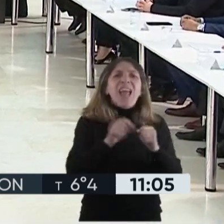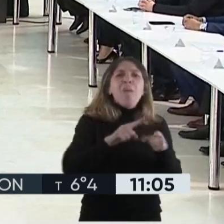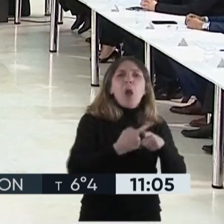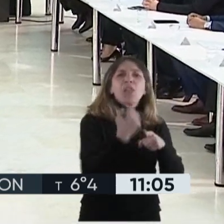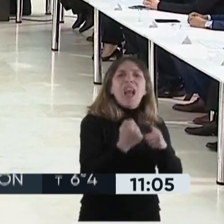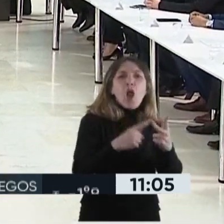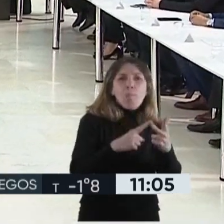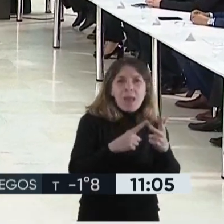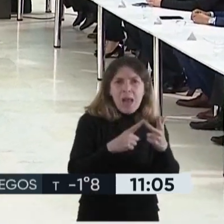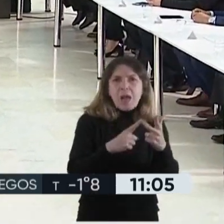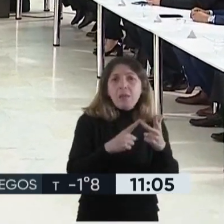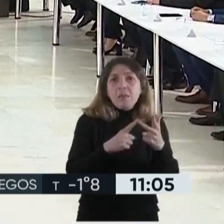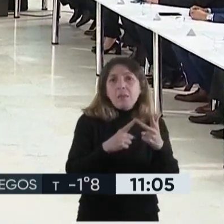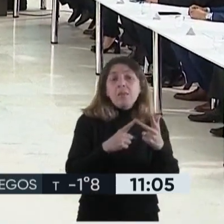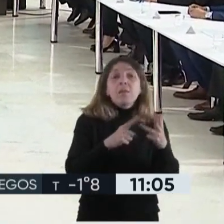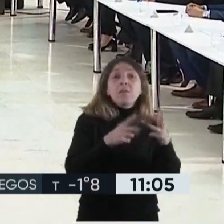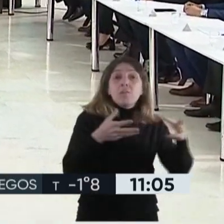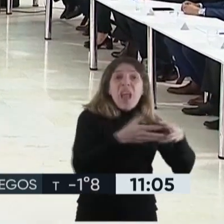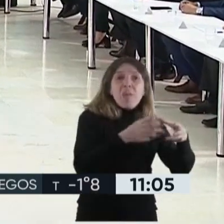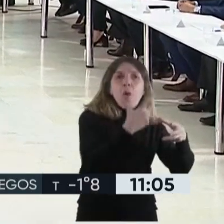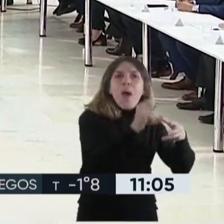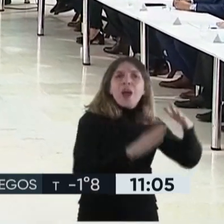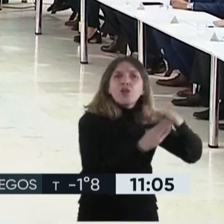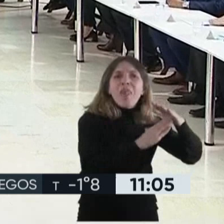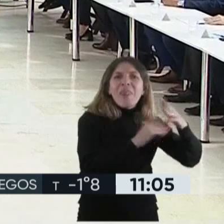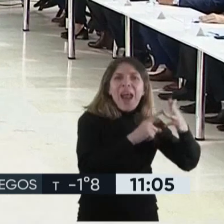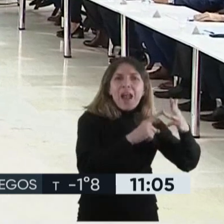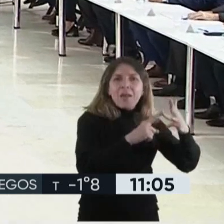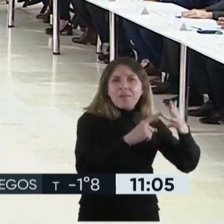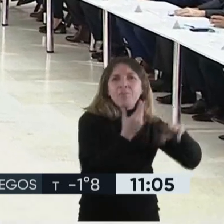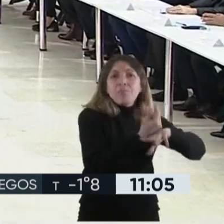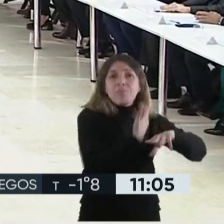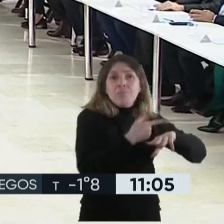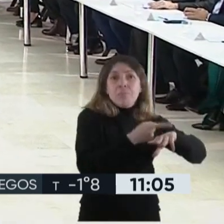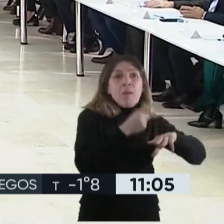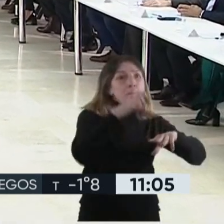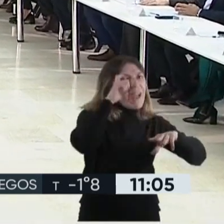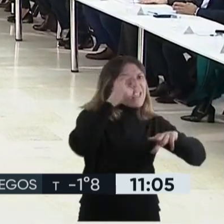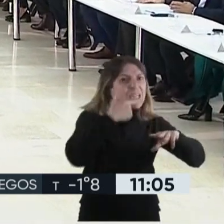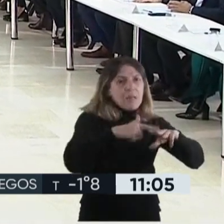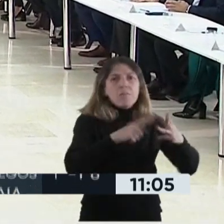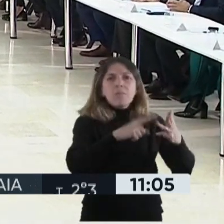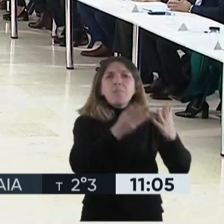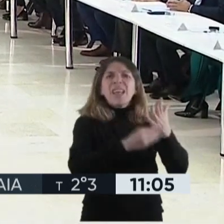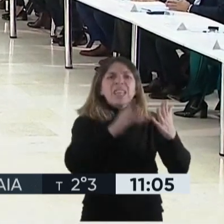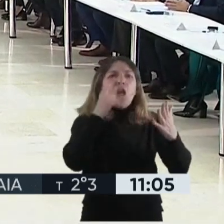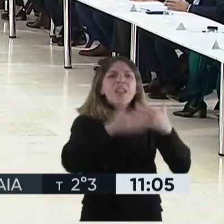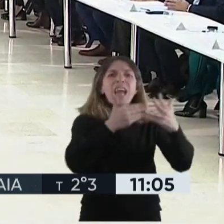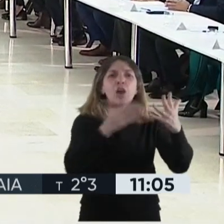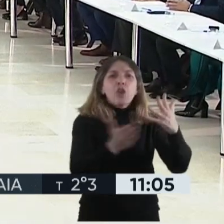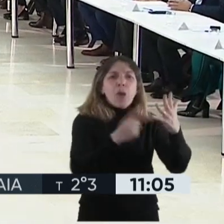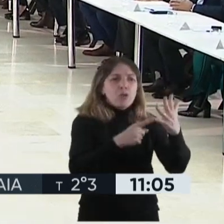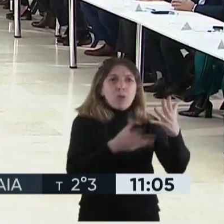Económica, los equipos del Banco Central, comandados por Miguel Pese, el Ministerio de Desarrollo Productivo, en